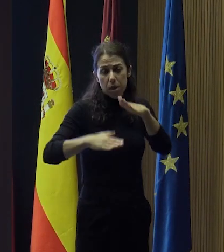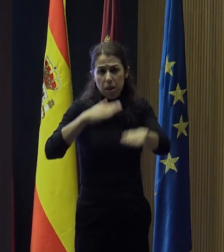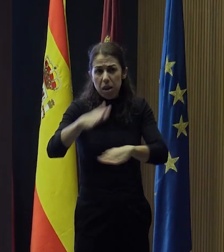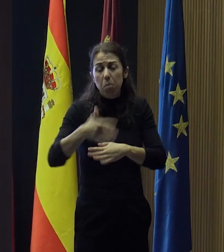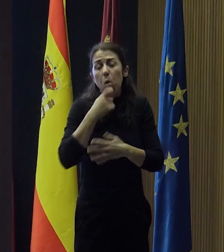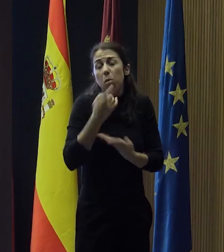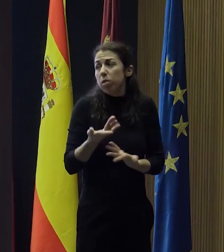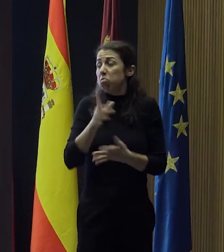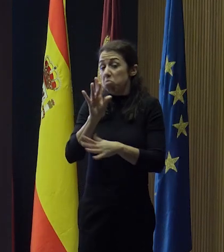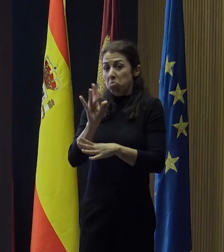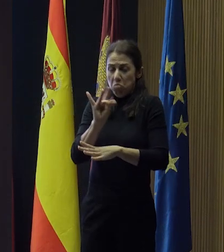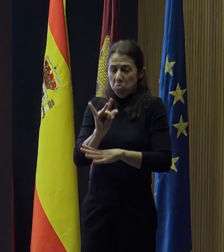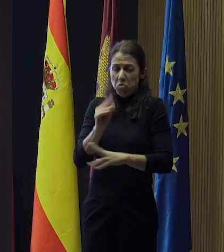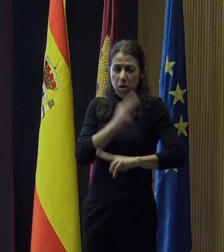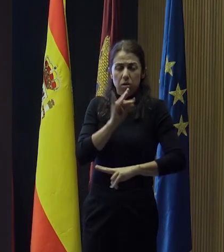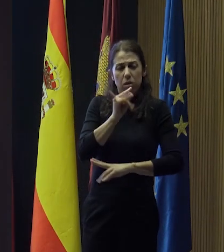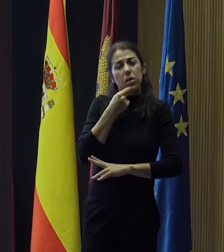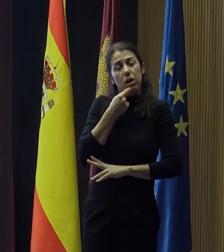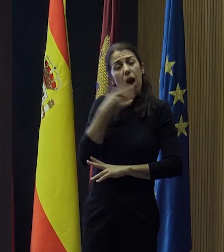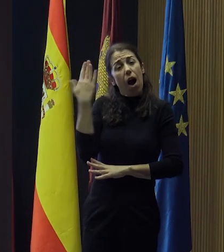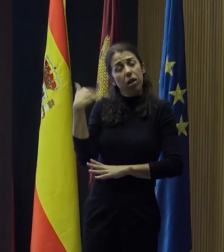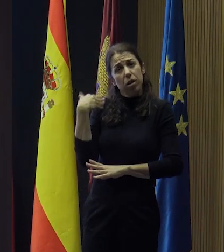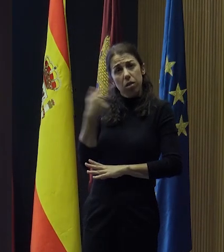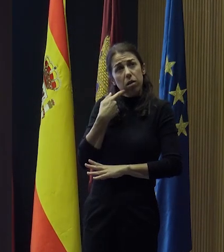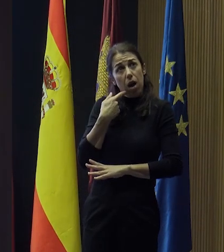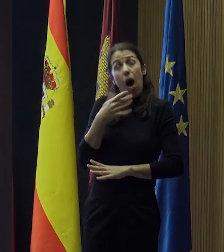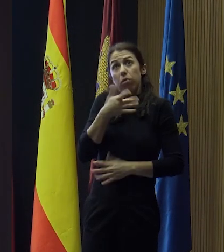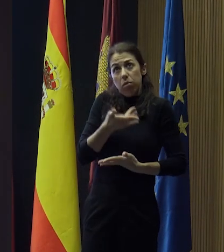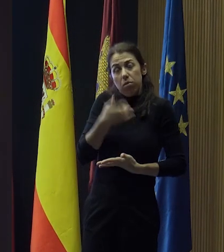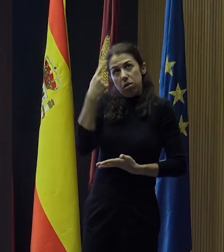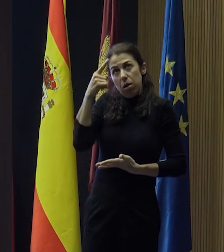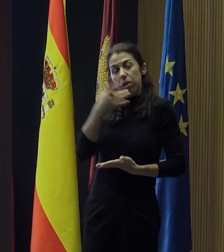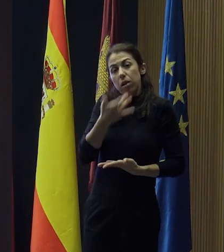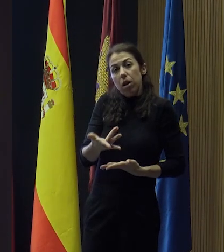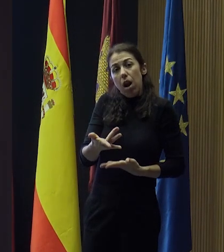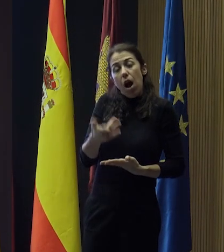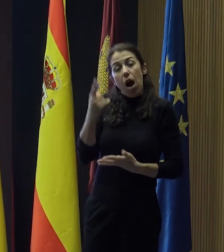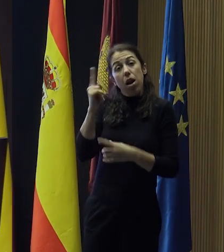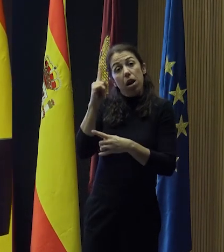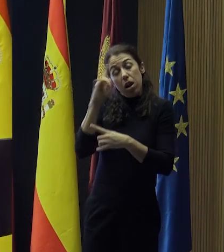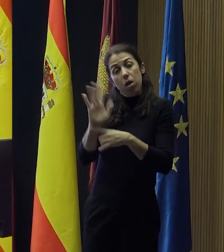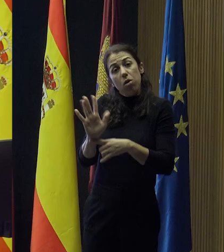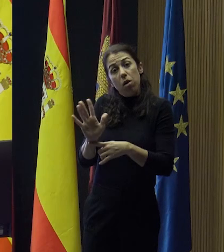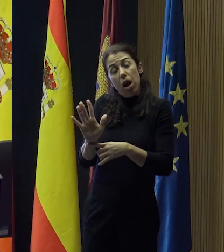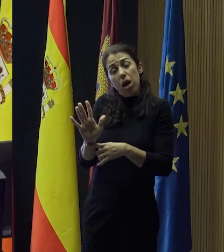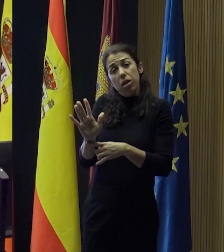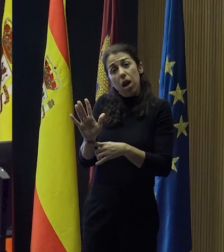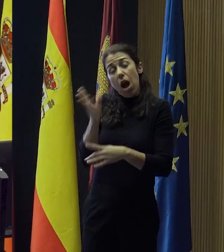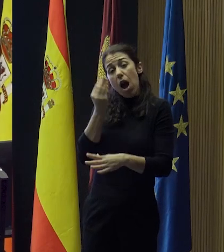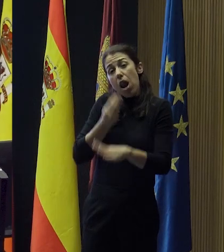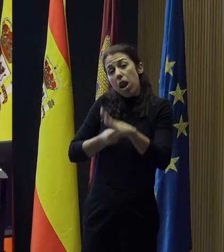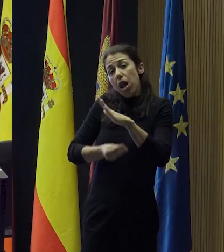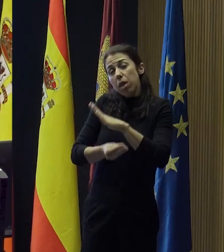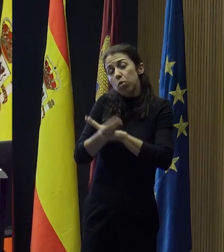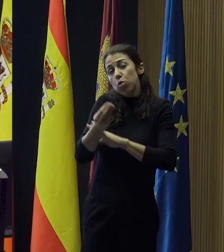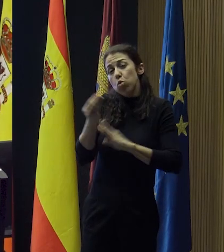Sí, a ver, eso es un hecho. O sea, antes se pensaba, bueno, de hecho se sabe, que las neuronas, nacemos con un número finito